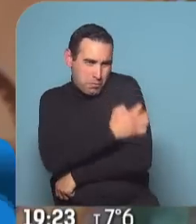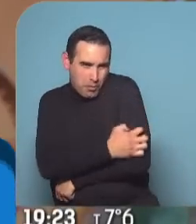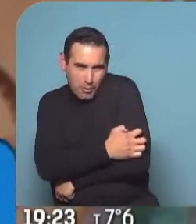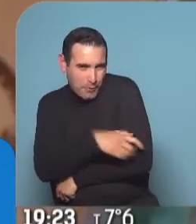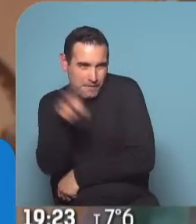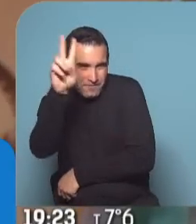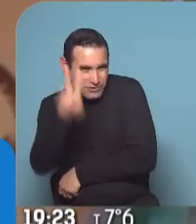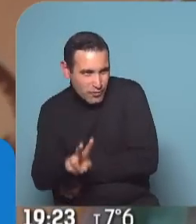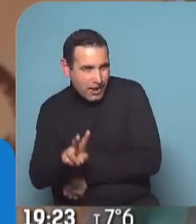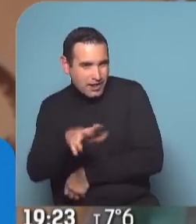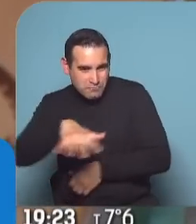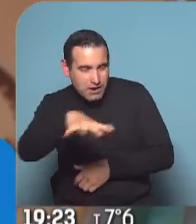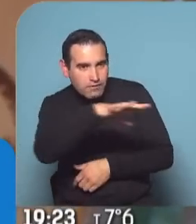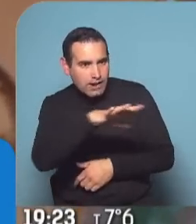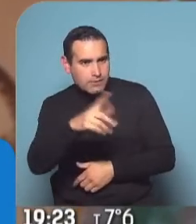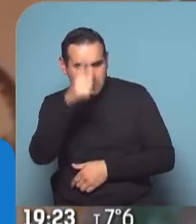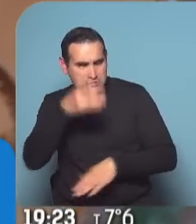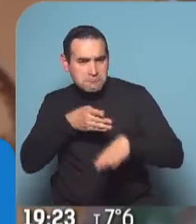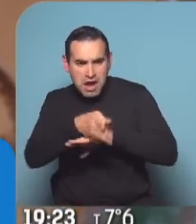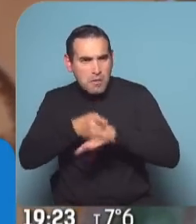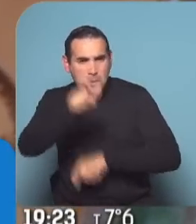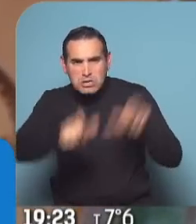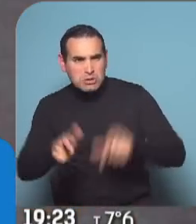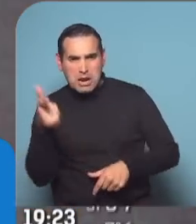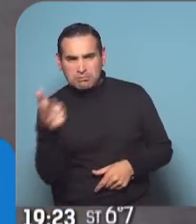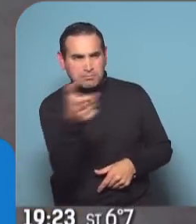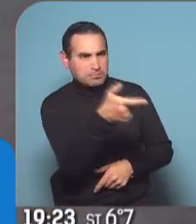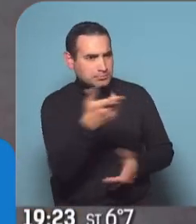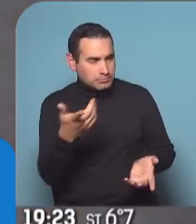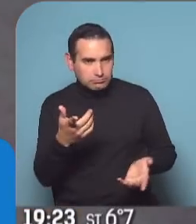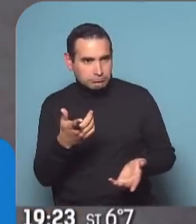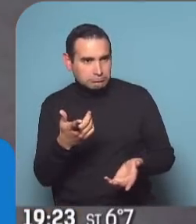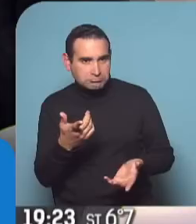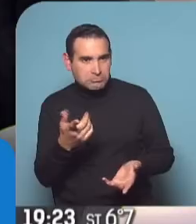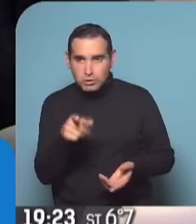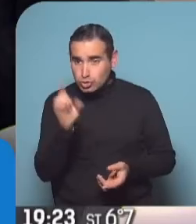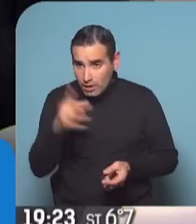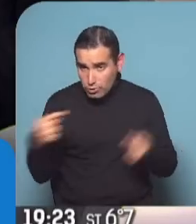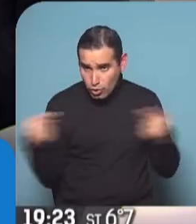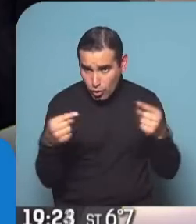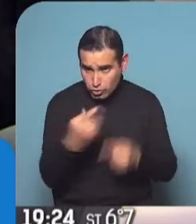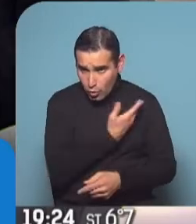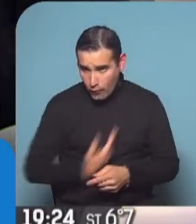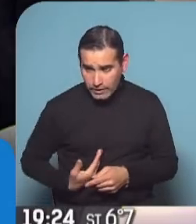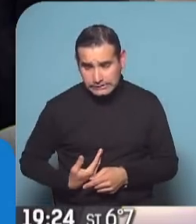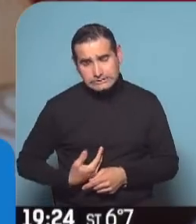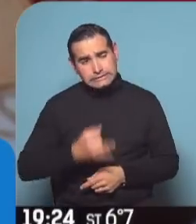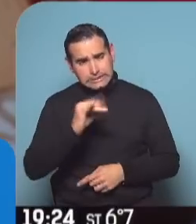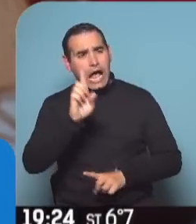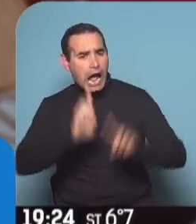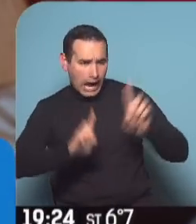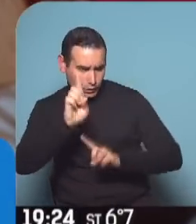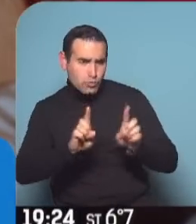en Venezuela, y matan a las personas a sangre fría. ¿Por ser opositores a Maduro? En algunos casos